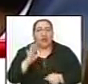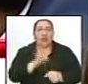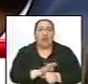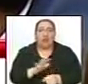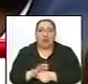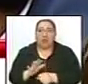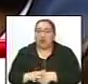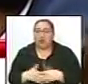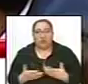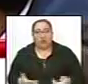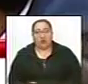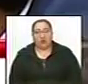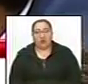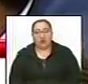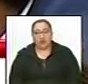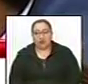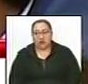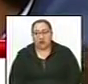tapar, ¿no?